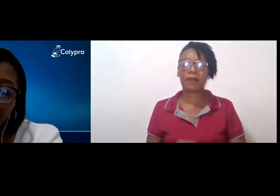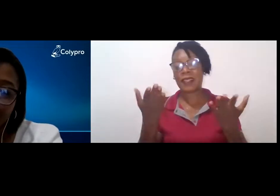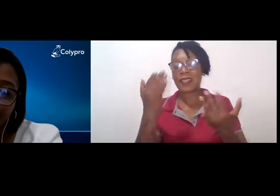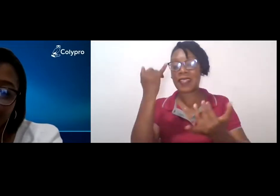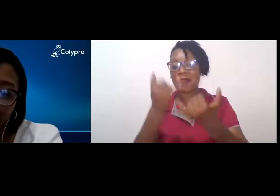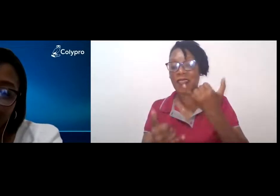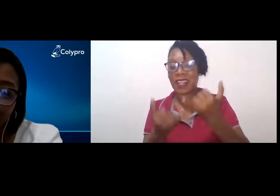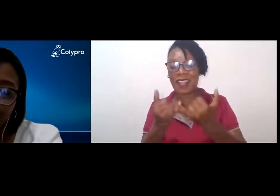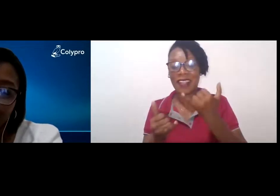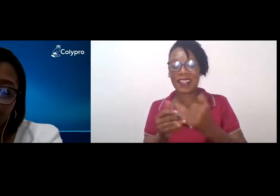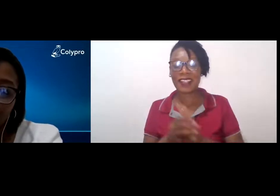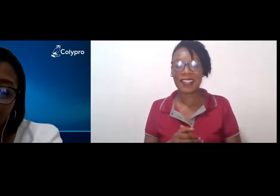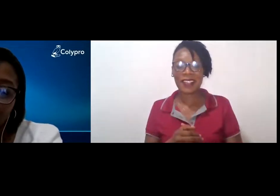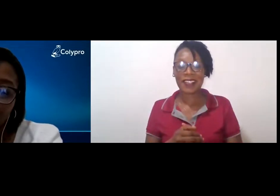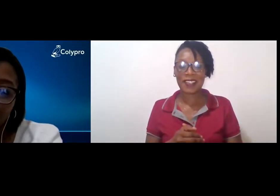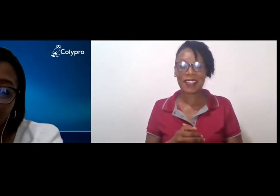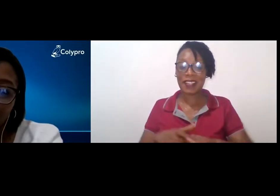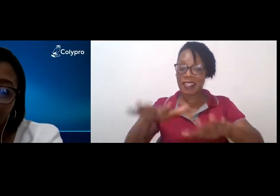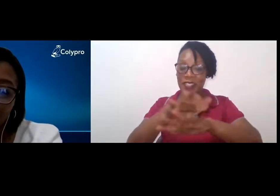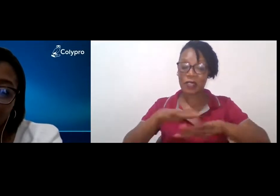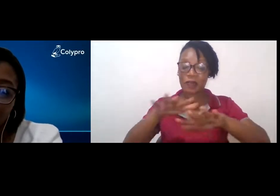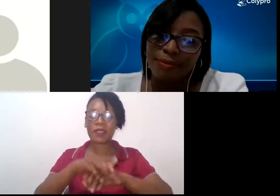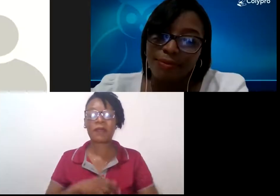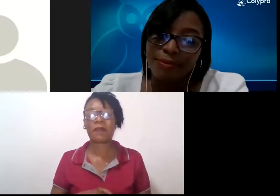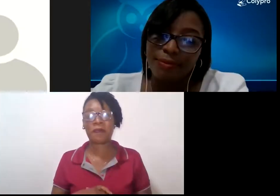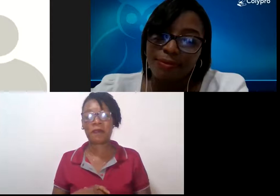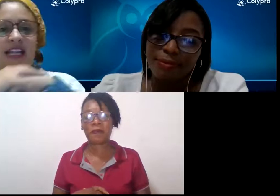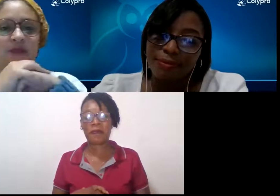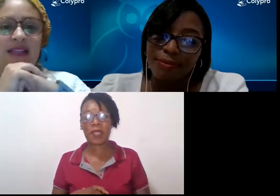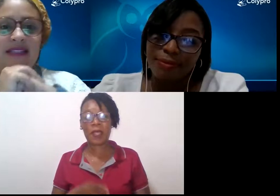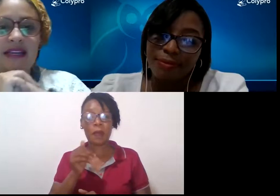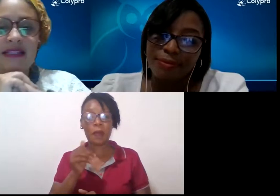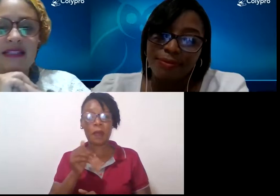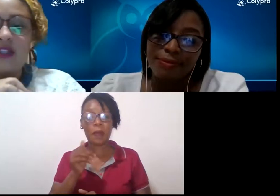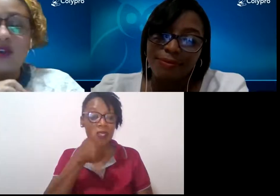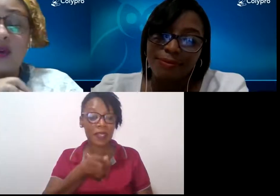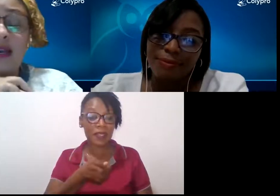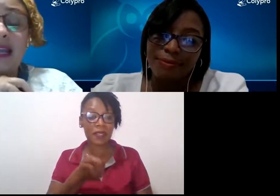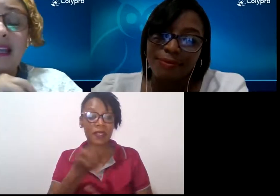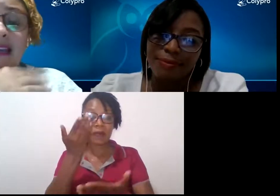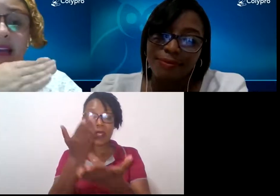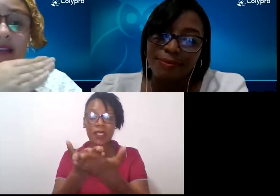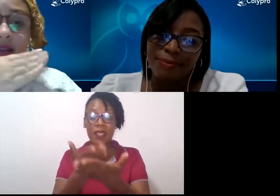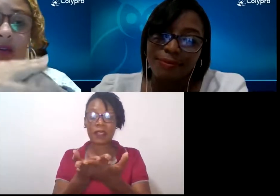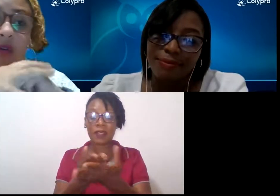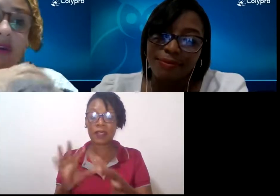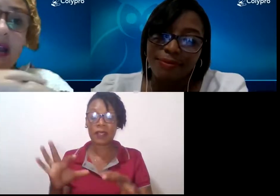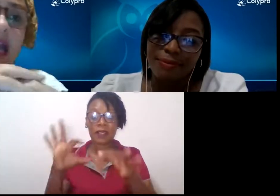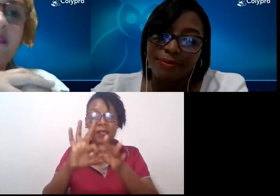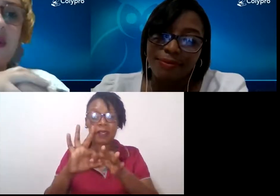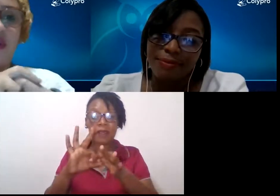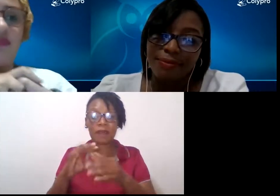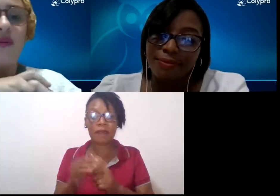entonces de este espacio. Para el día de mañana les va a estar llegando el enlace con